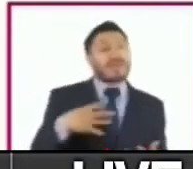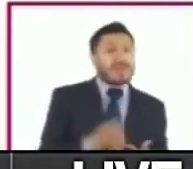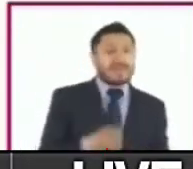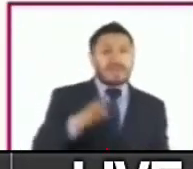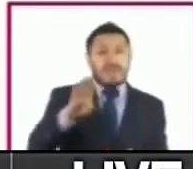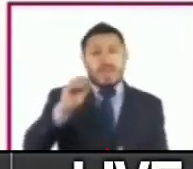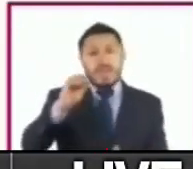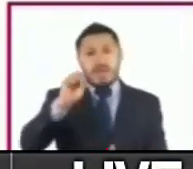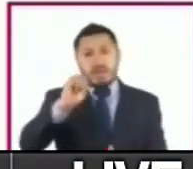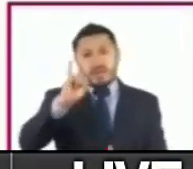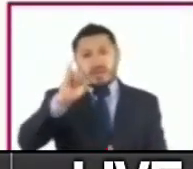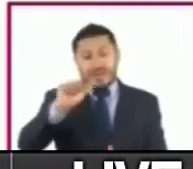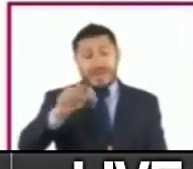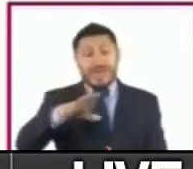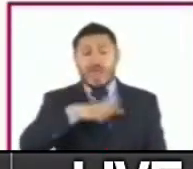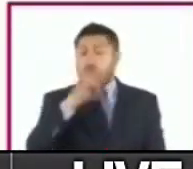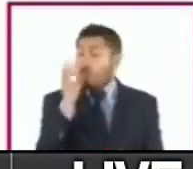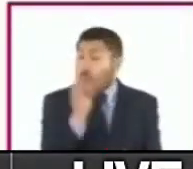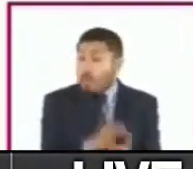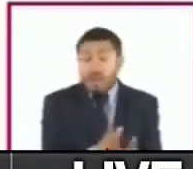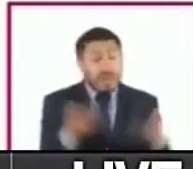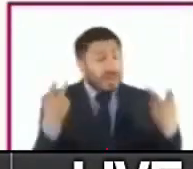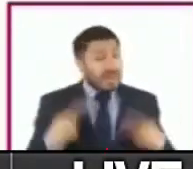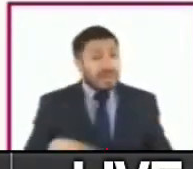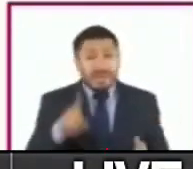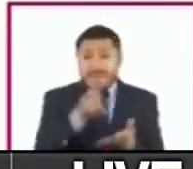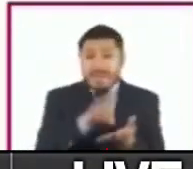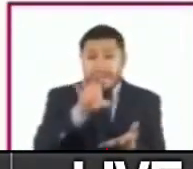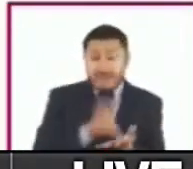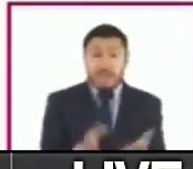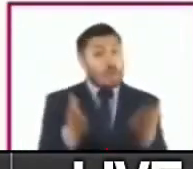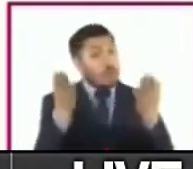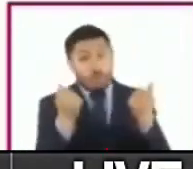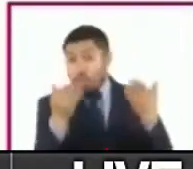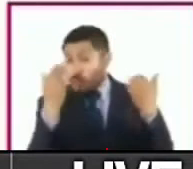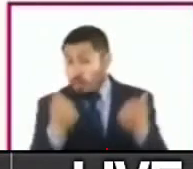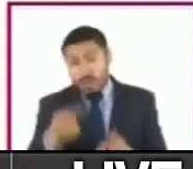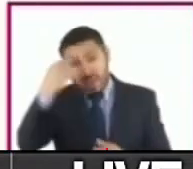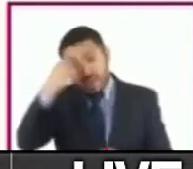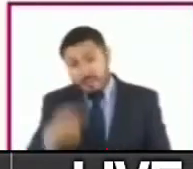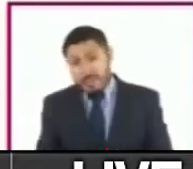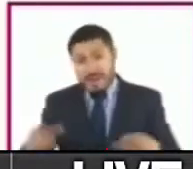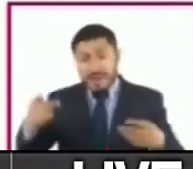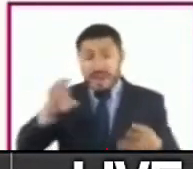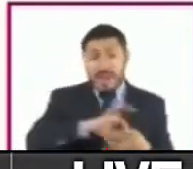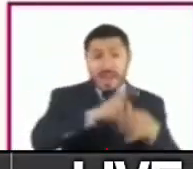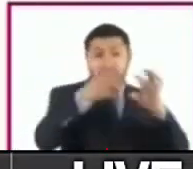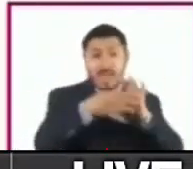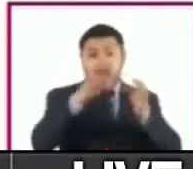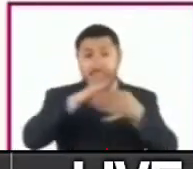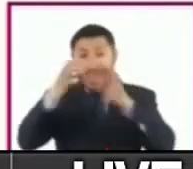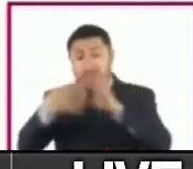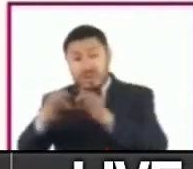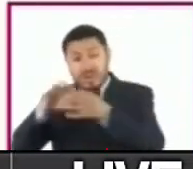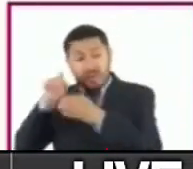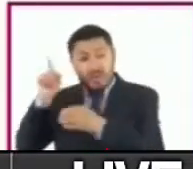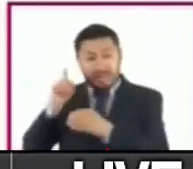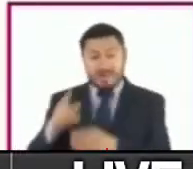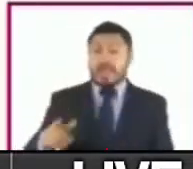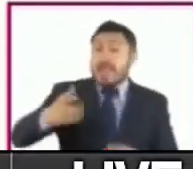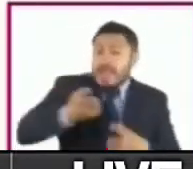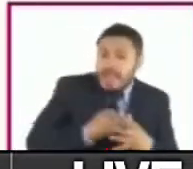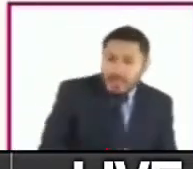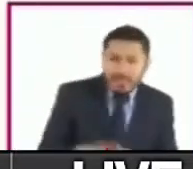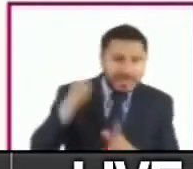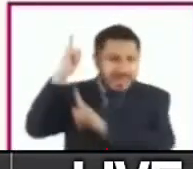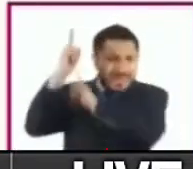exclusivamente paralímpico, es decir, que no existe una versión olímpica de esta disciplina. Su origen se da en la Grecia clásica en